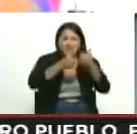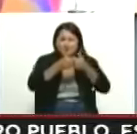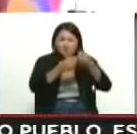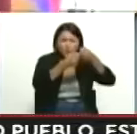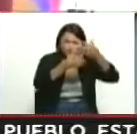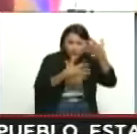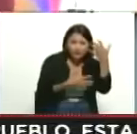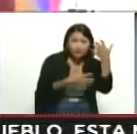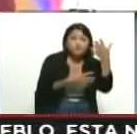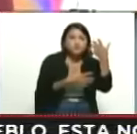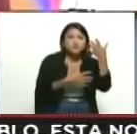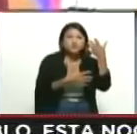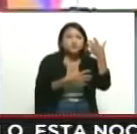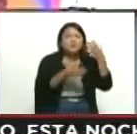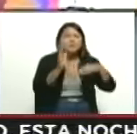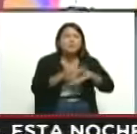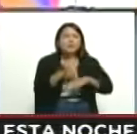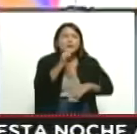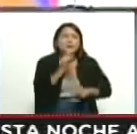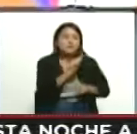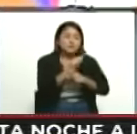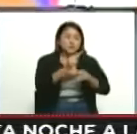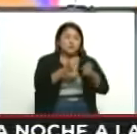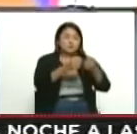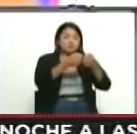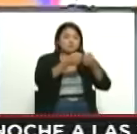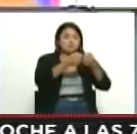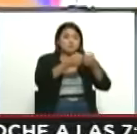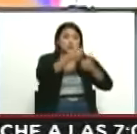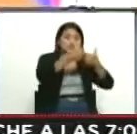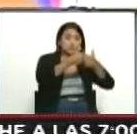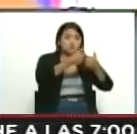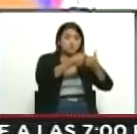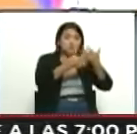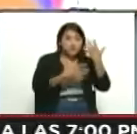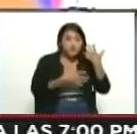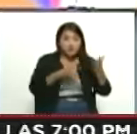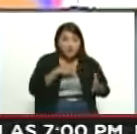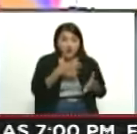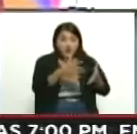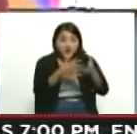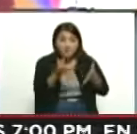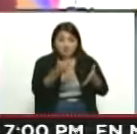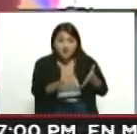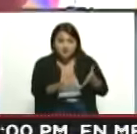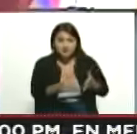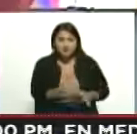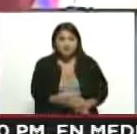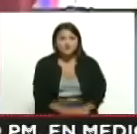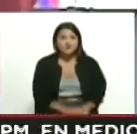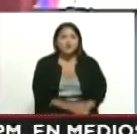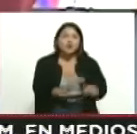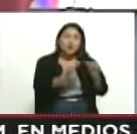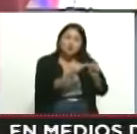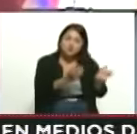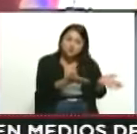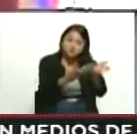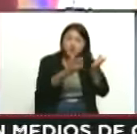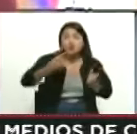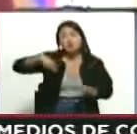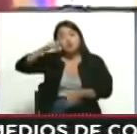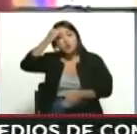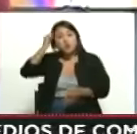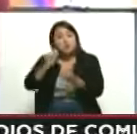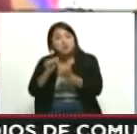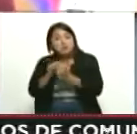a ellos alguien le dijo, mientras más participes, más chances tienes de ganar. Sigan así, que nosotros como brutos vamos a